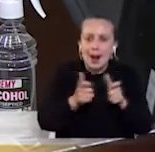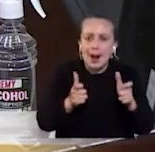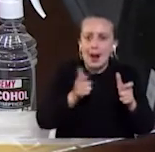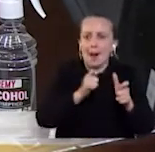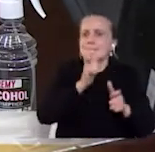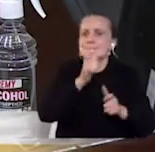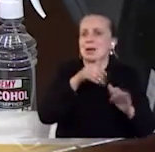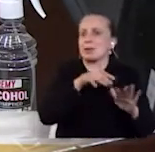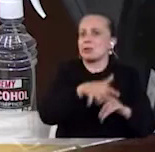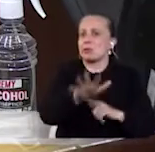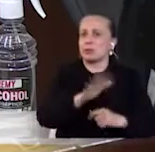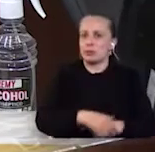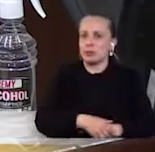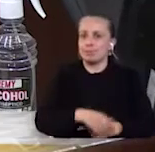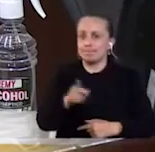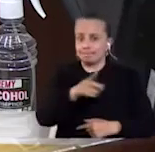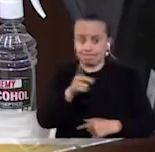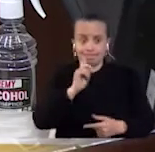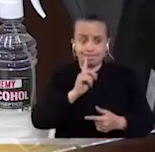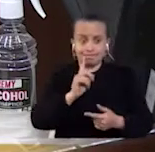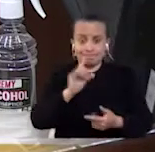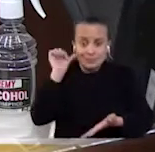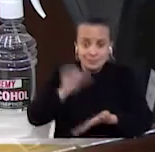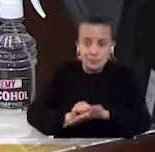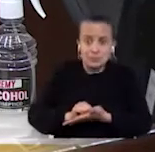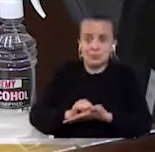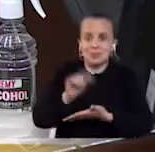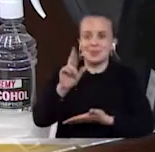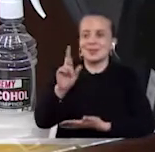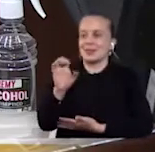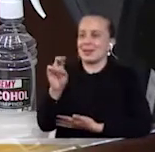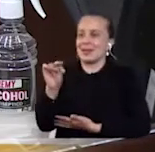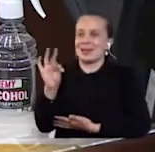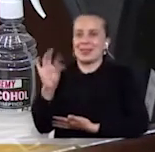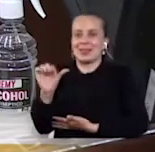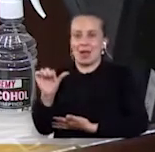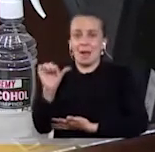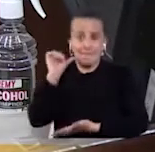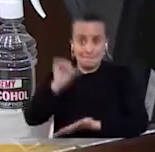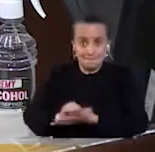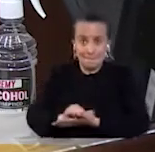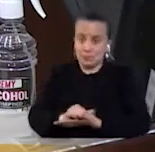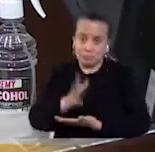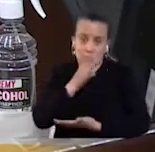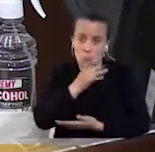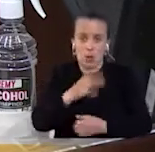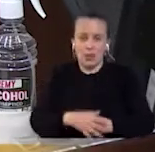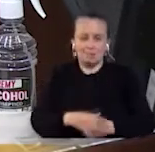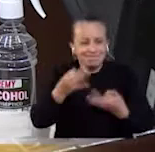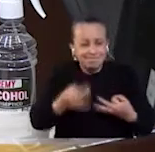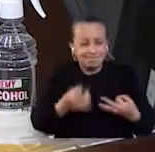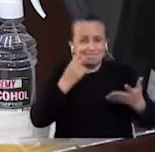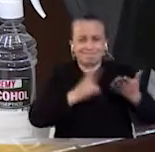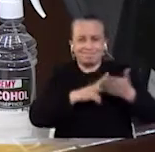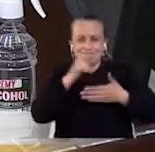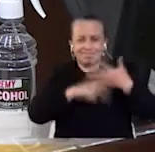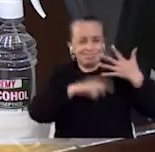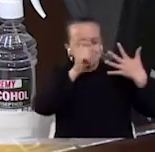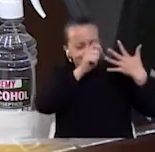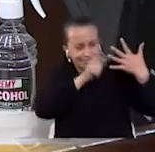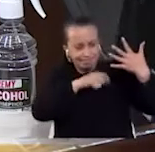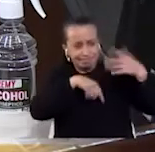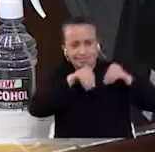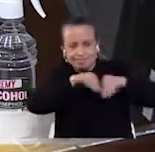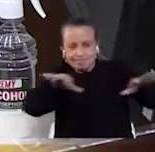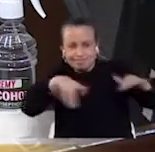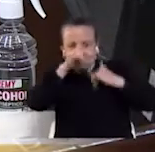se aprueba la renta básica, porque no hay medidas que contribuyan de verdad, verdad, a expandir la